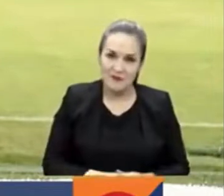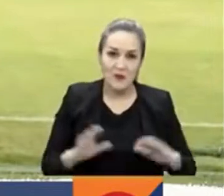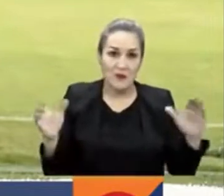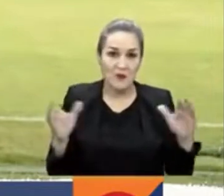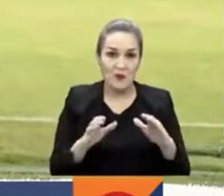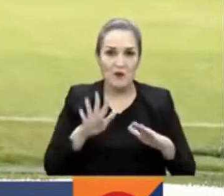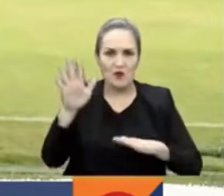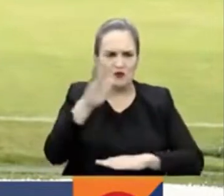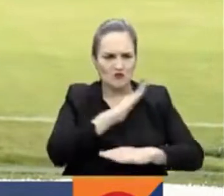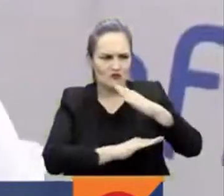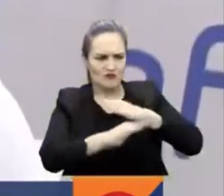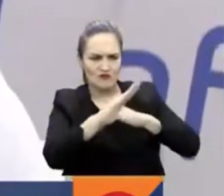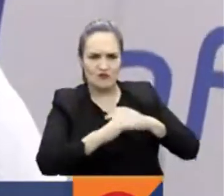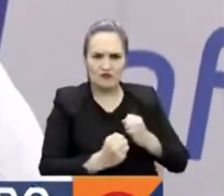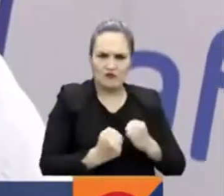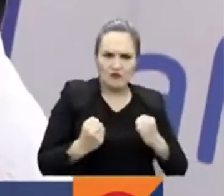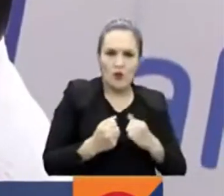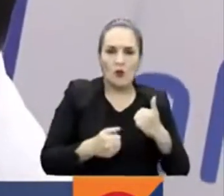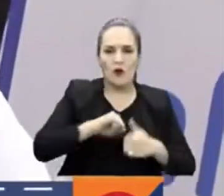arte marcial.